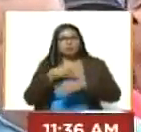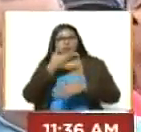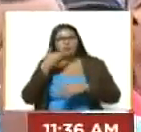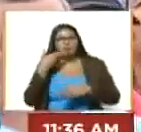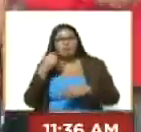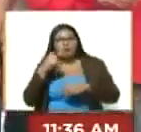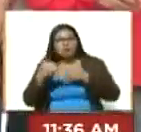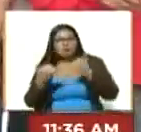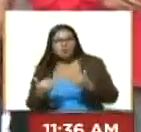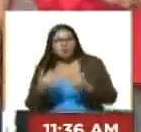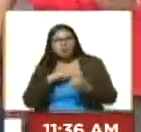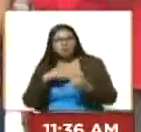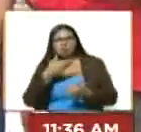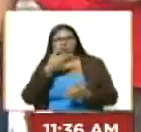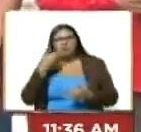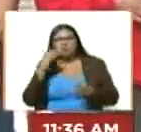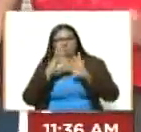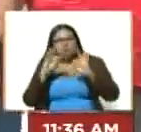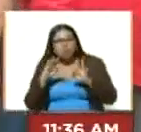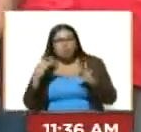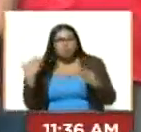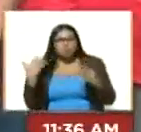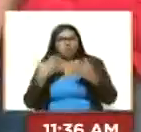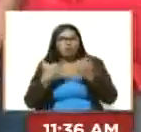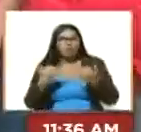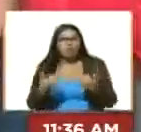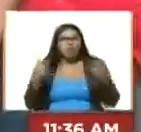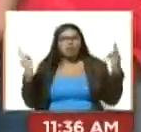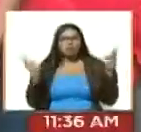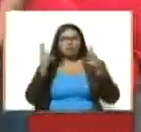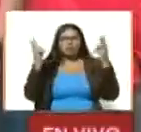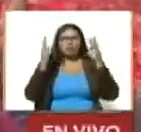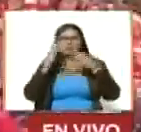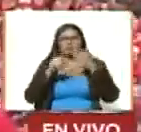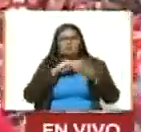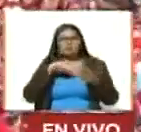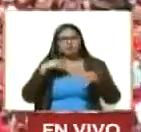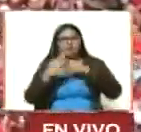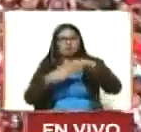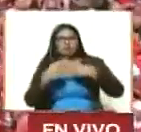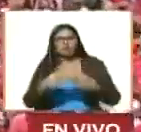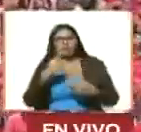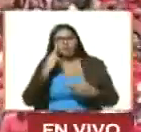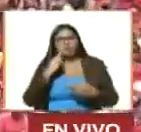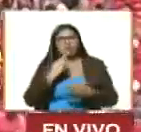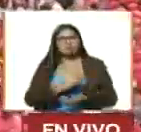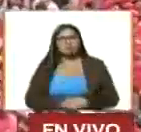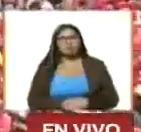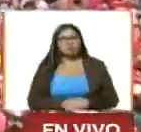esos tiempos mejores vendrán con la victoria de la revolución bolivariana.